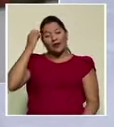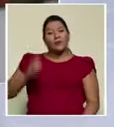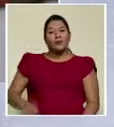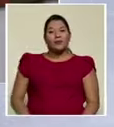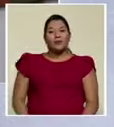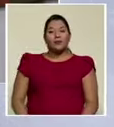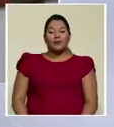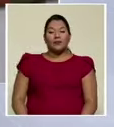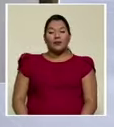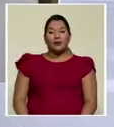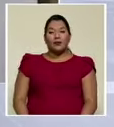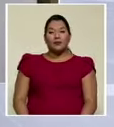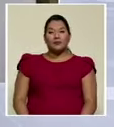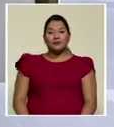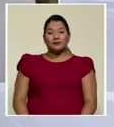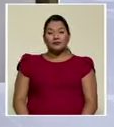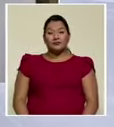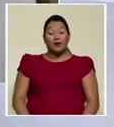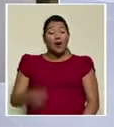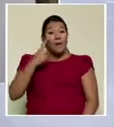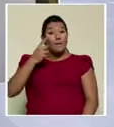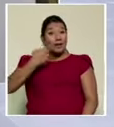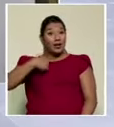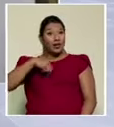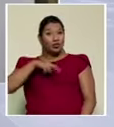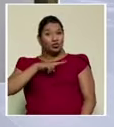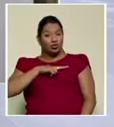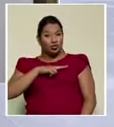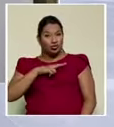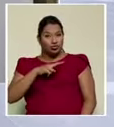dice para nosotros mismos?